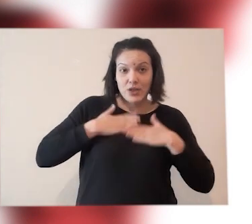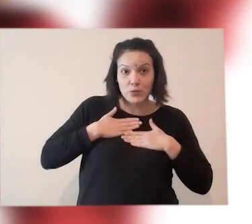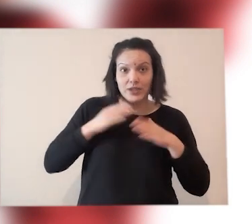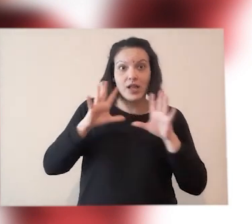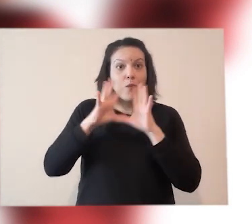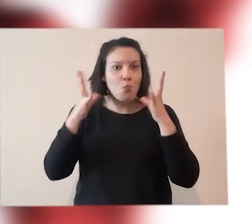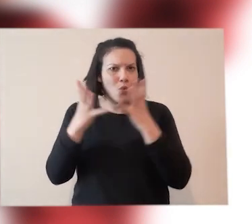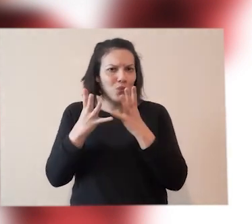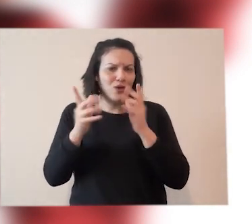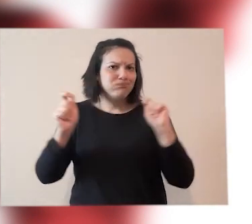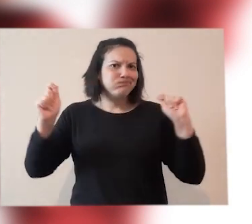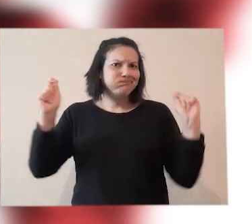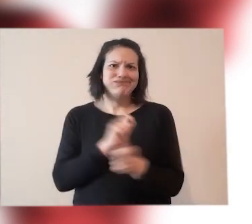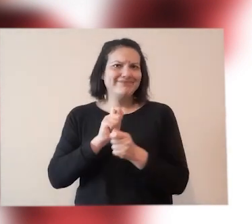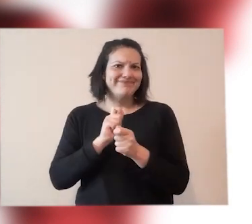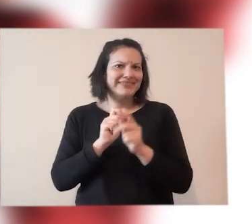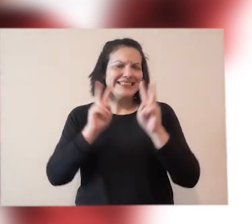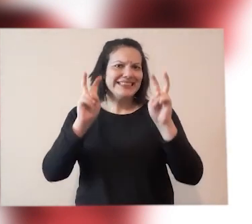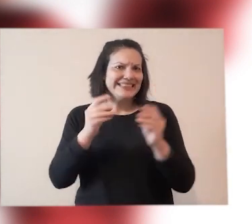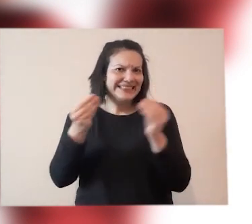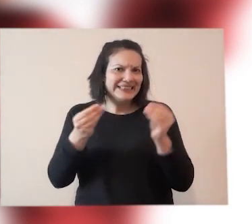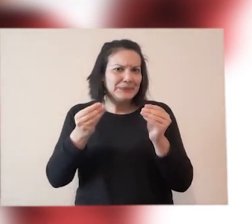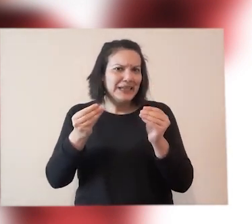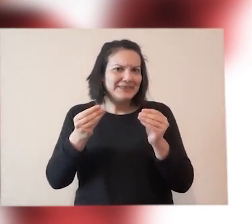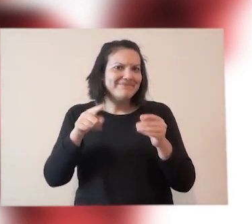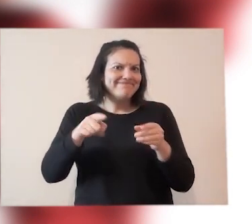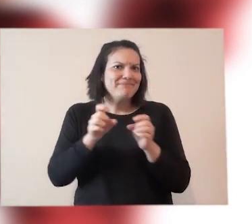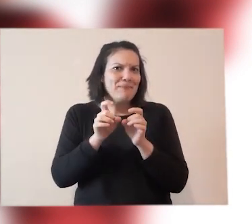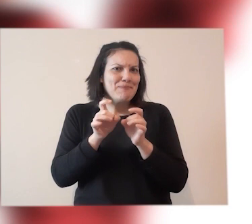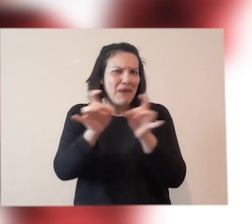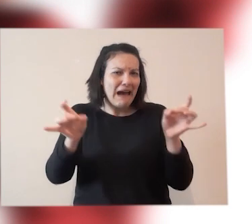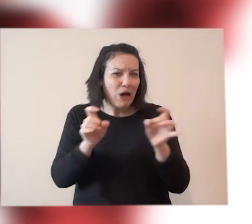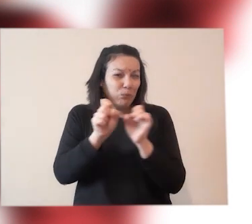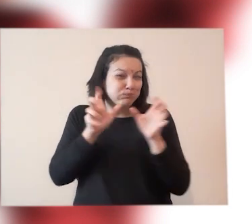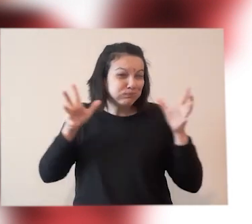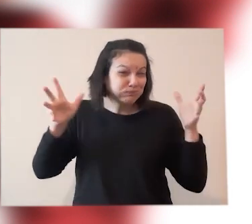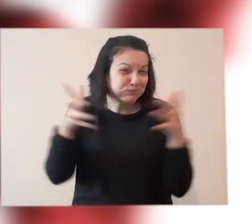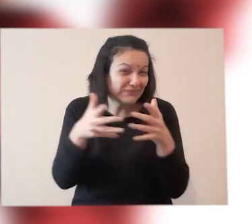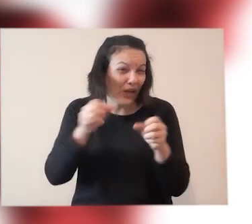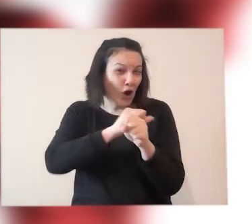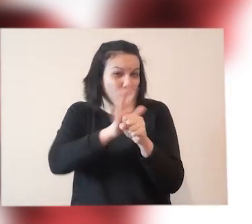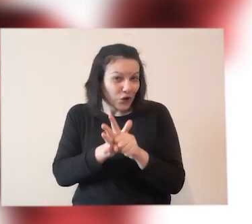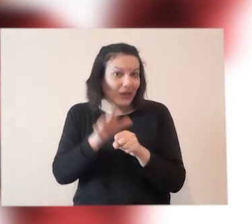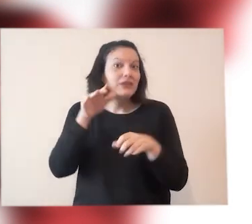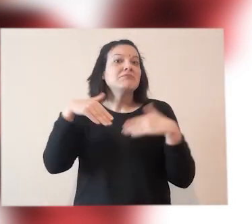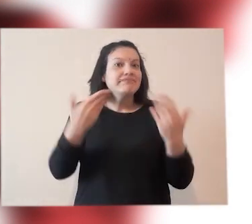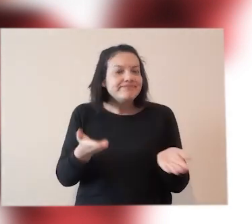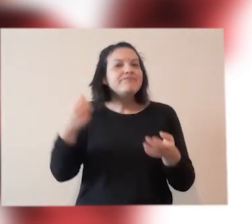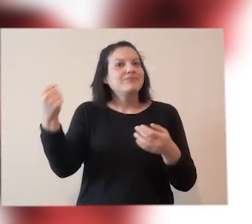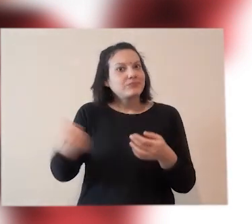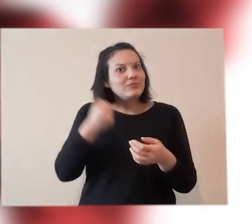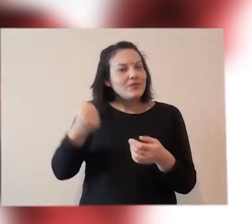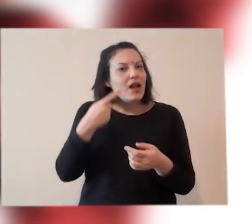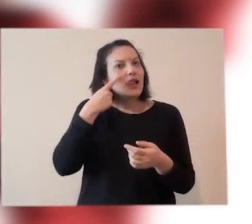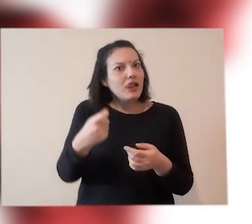mundo ha cambiado en el contexto de esta pandemia del COVID-19, con lo cual va a ser muy importante tener en cuenta que nuestra rutina